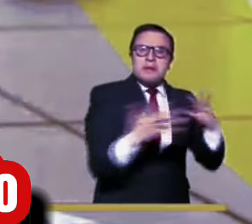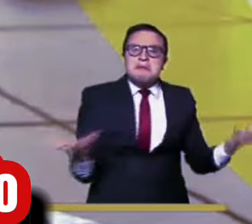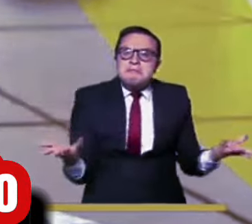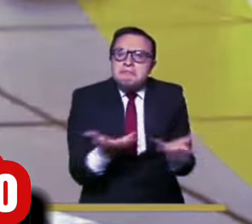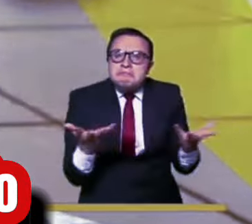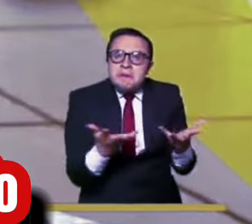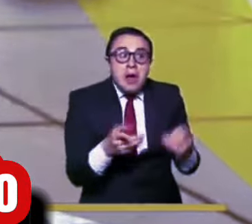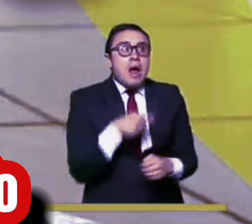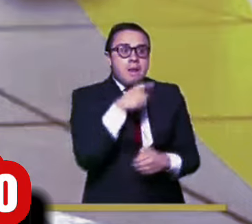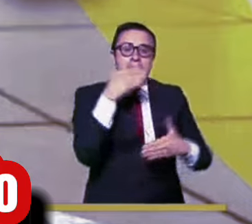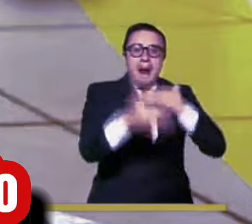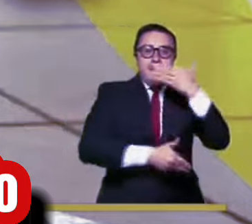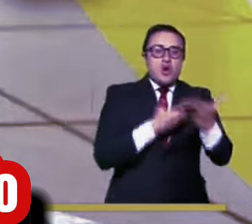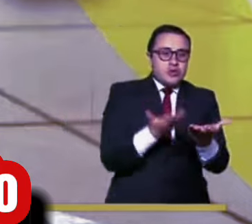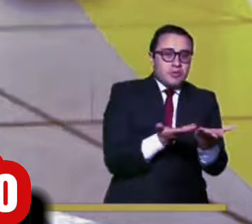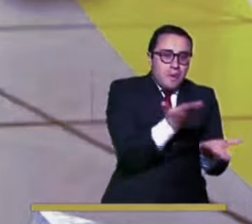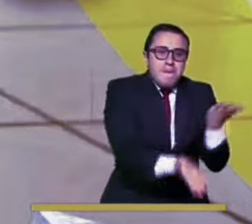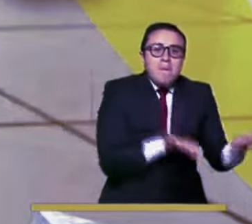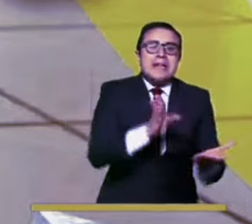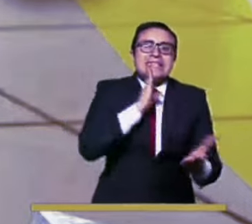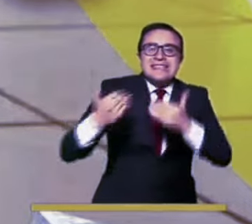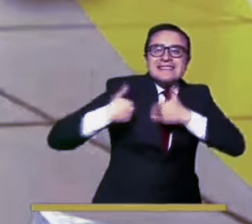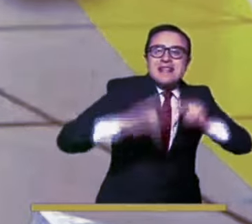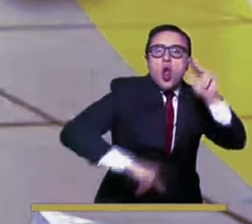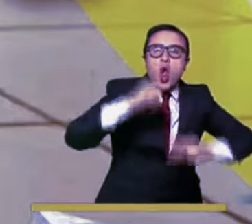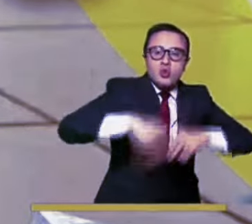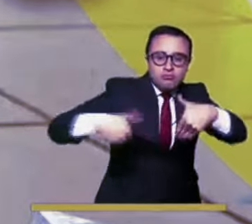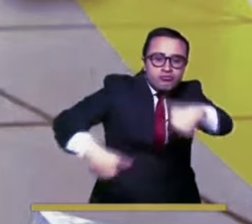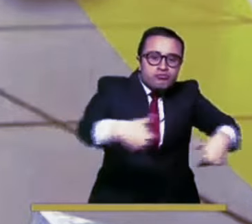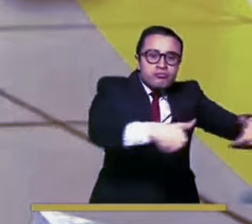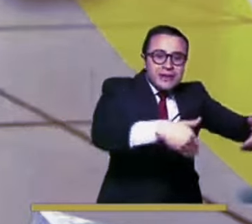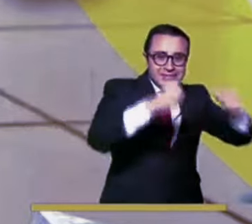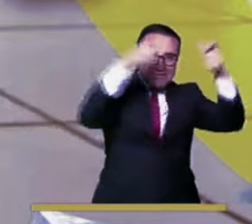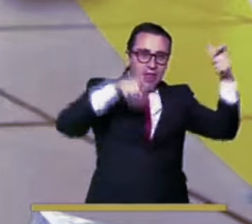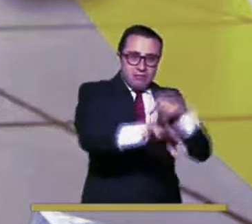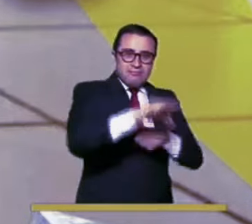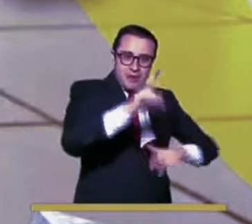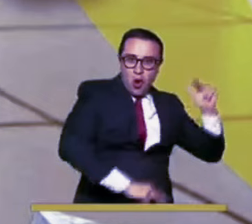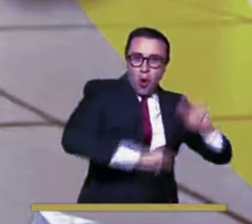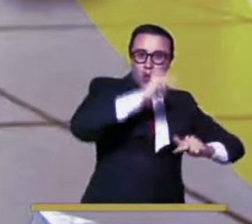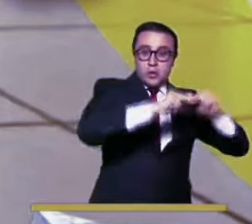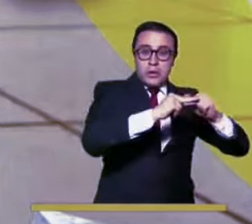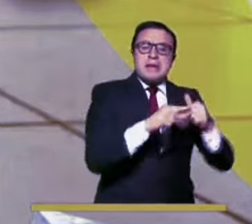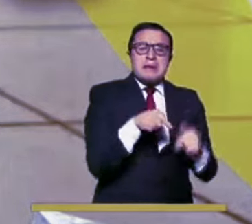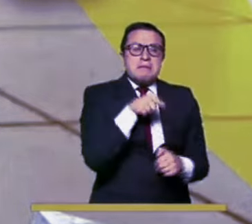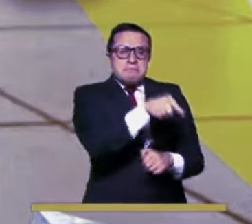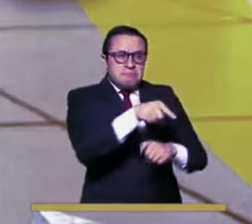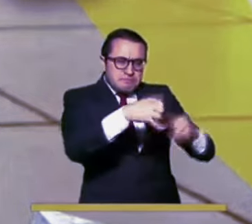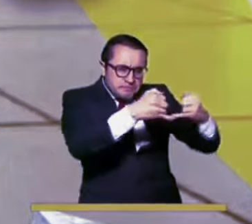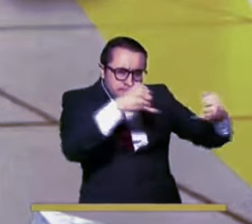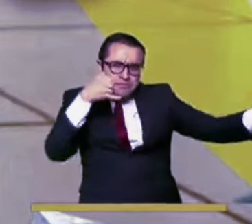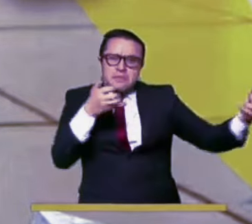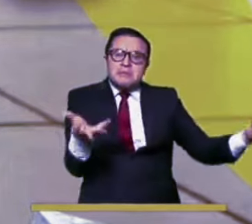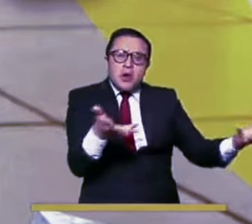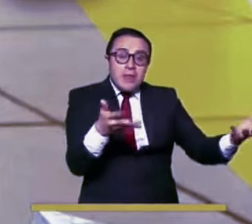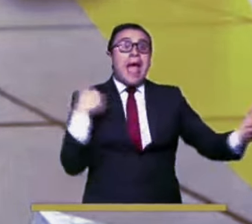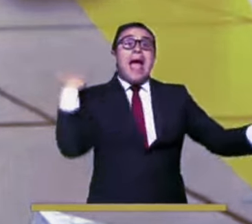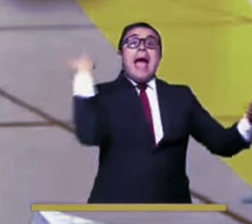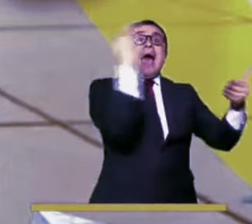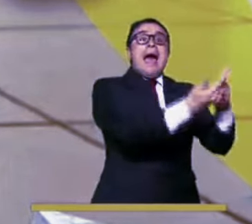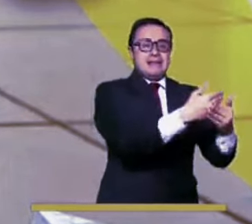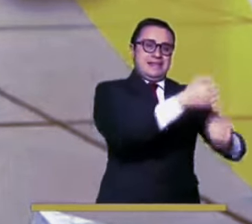que está en un proceso prelicitatorio y que va hasta Suba. Nosotros presentamos una